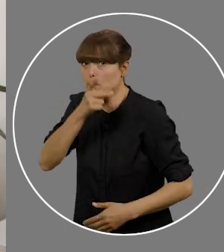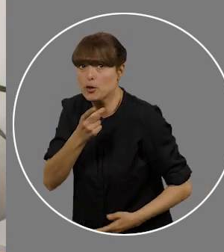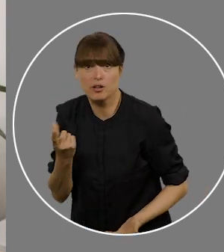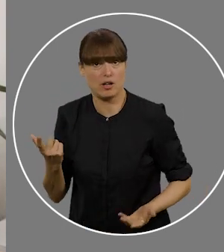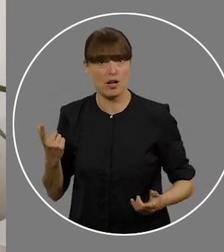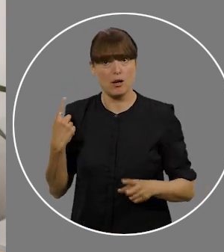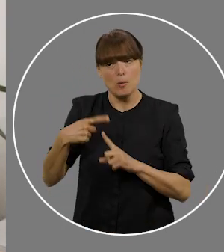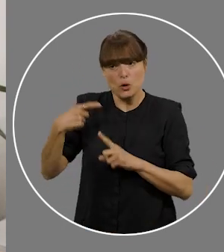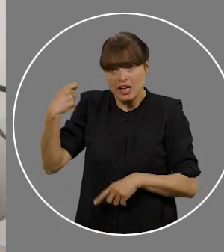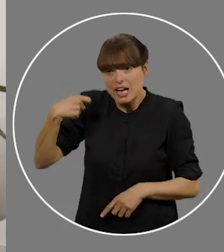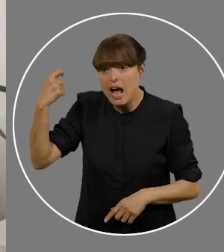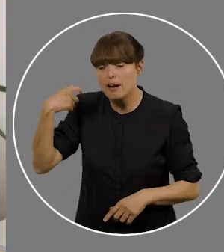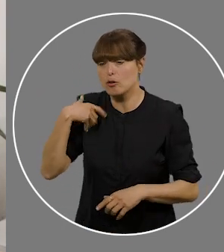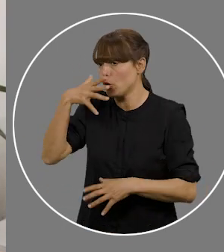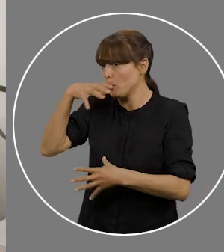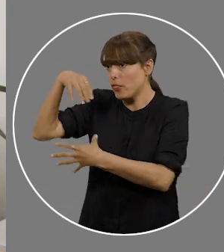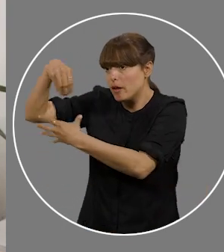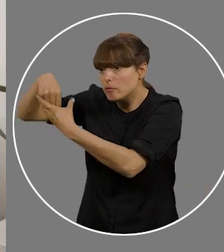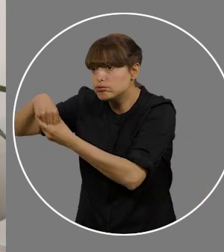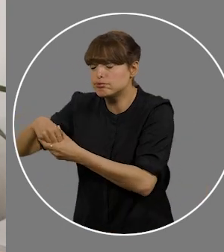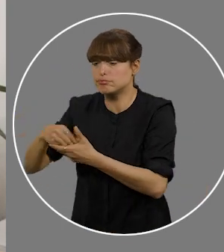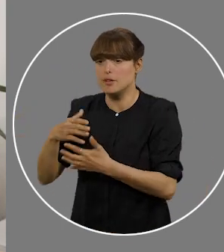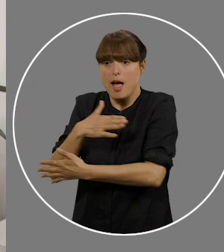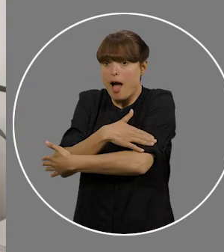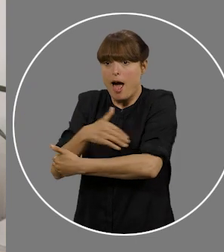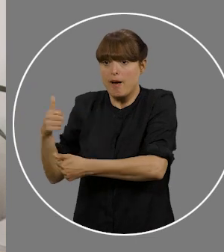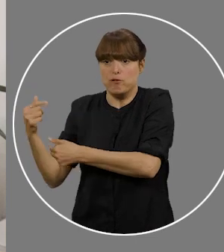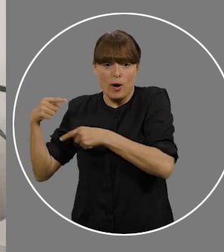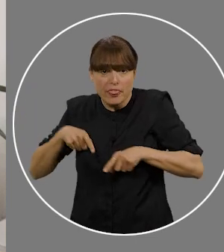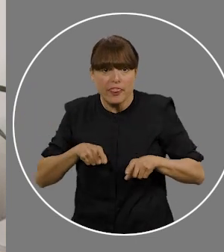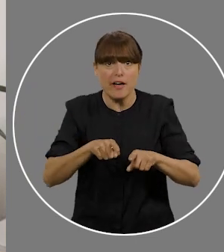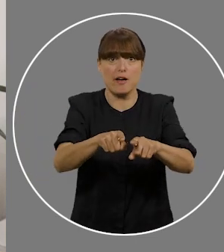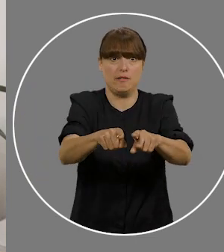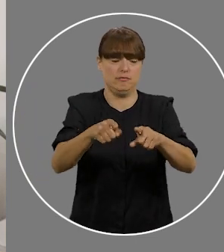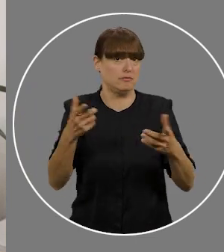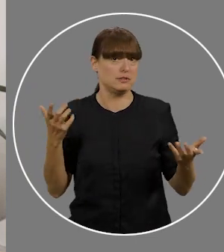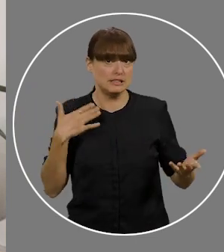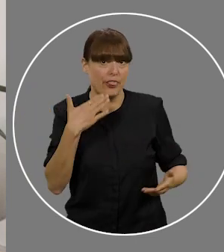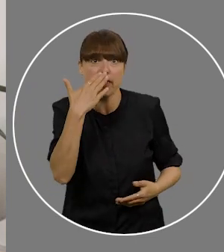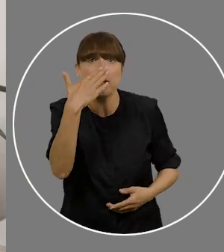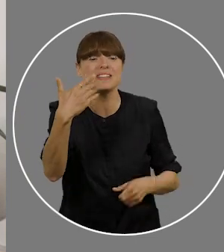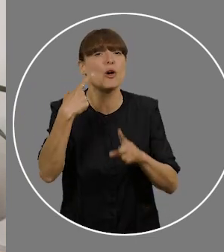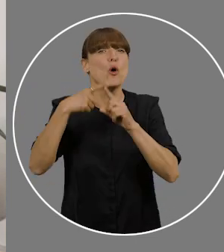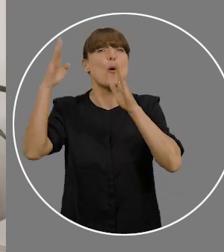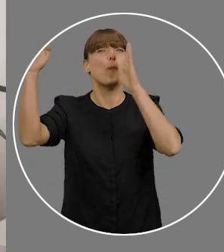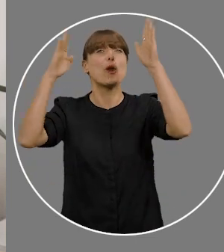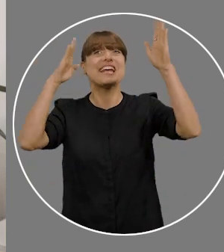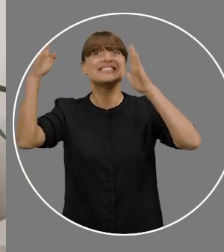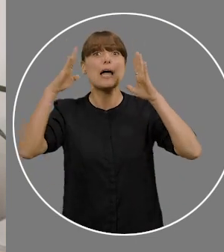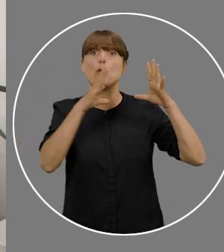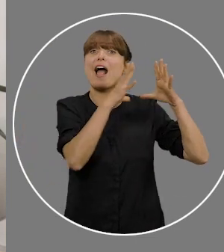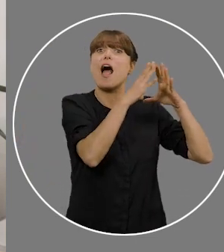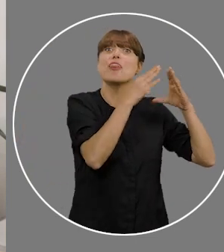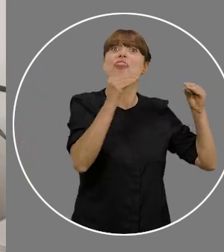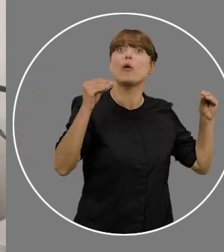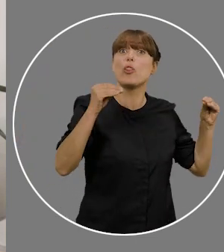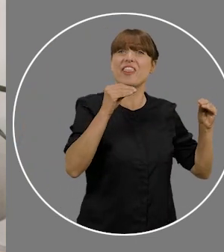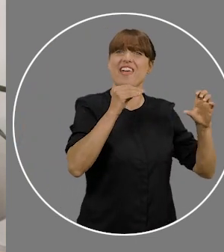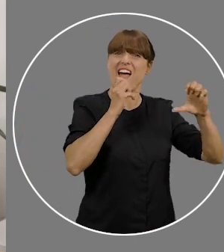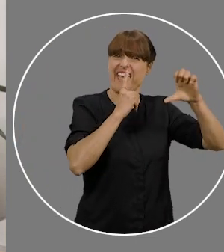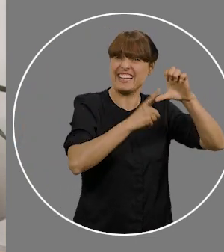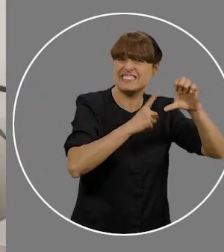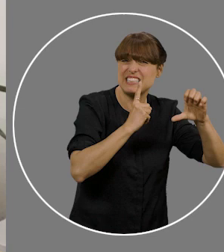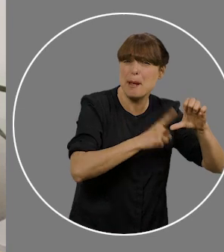habitación. Y luego, pues claro, es que fue como una nube que vino de Andalucía y de